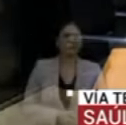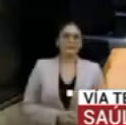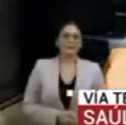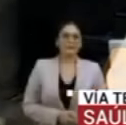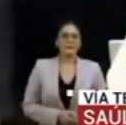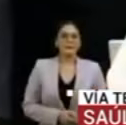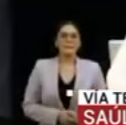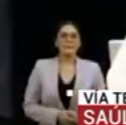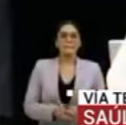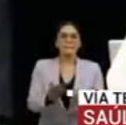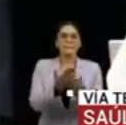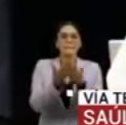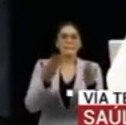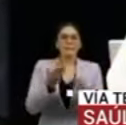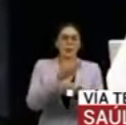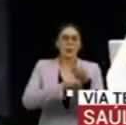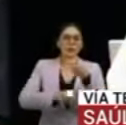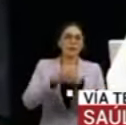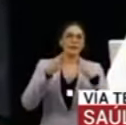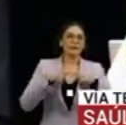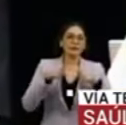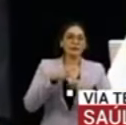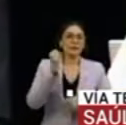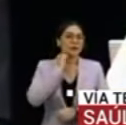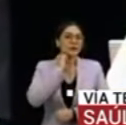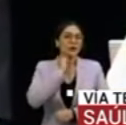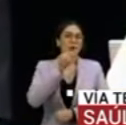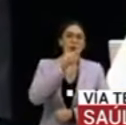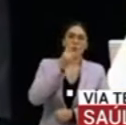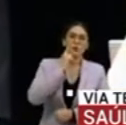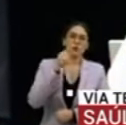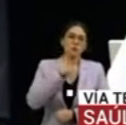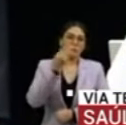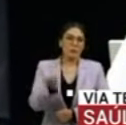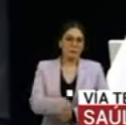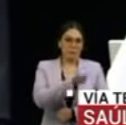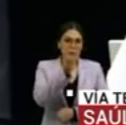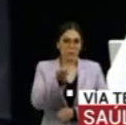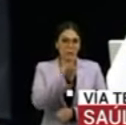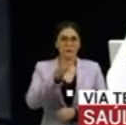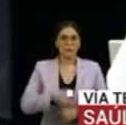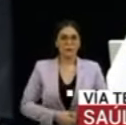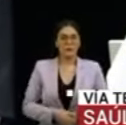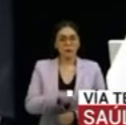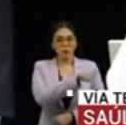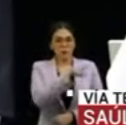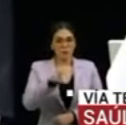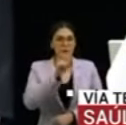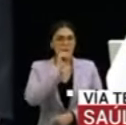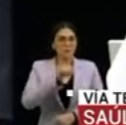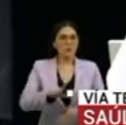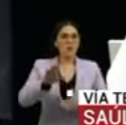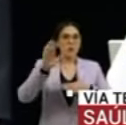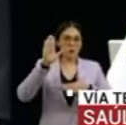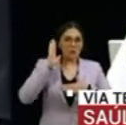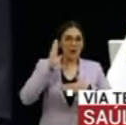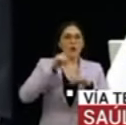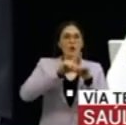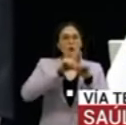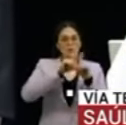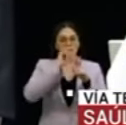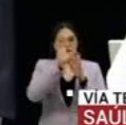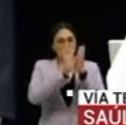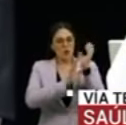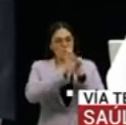reforma constitucional del poder judicial de Los opositores al menos uno sí por supu nos